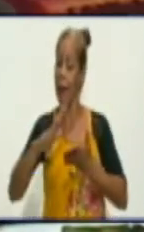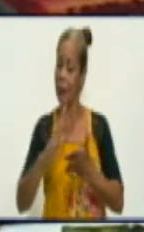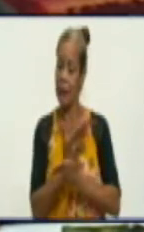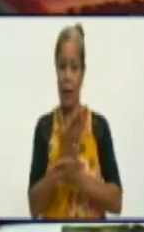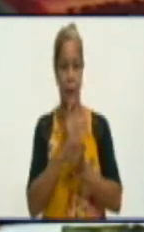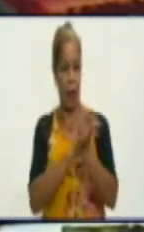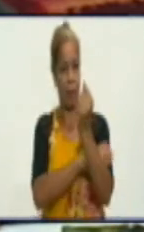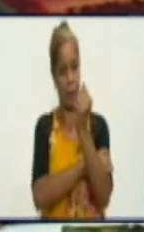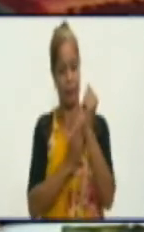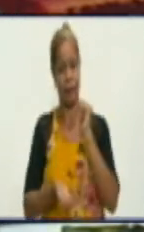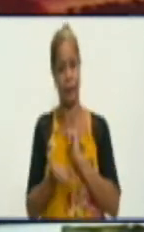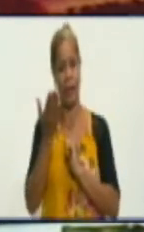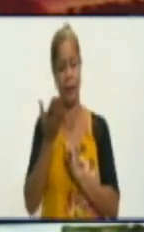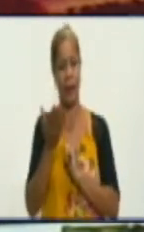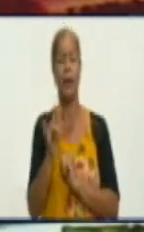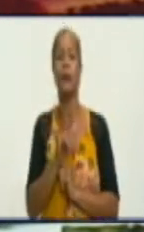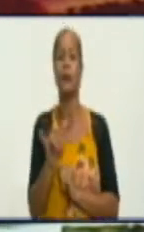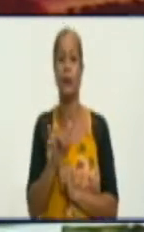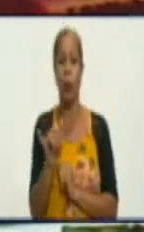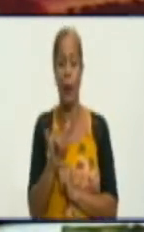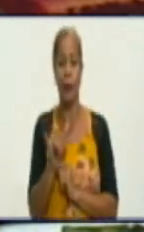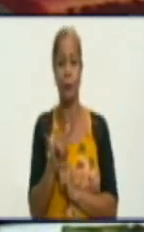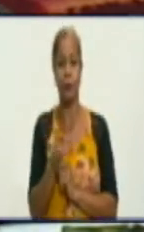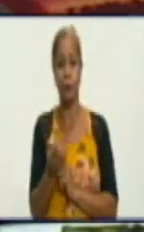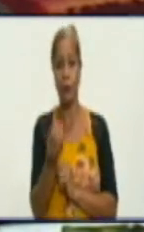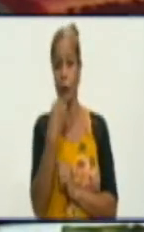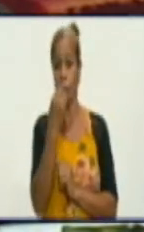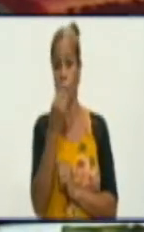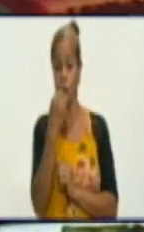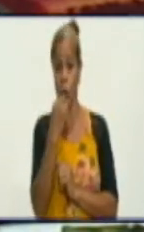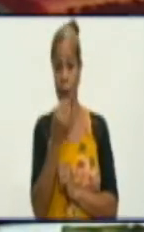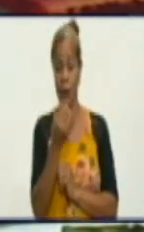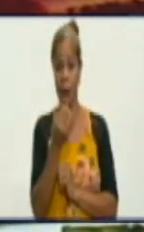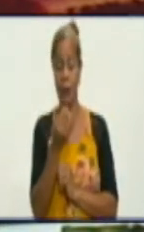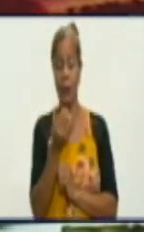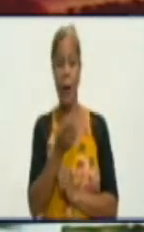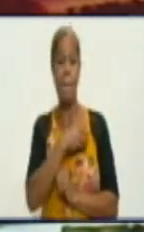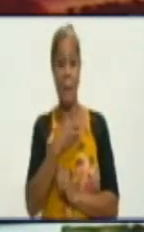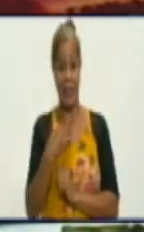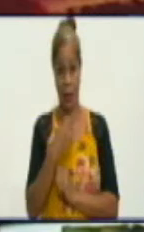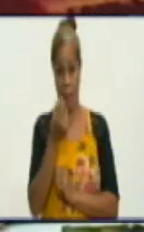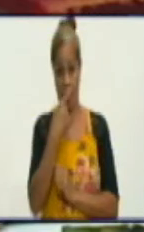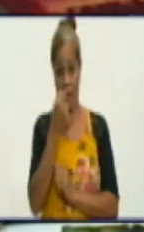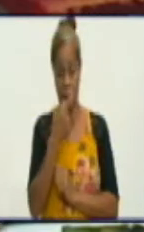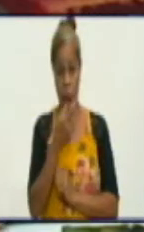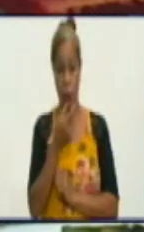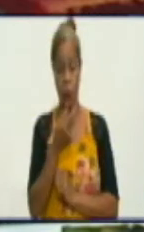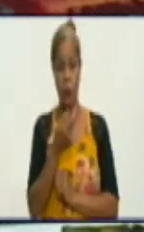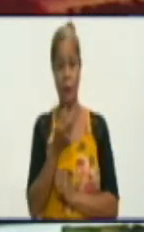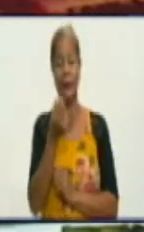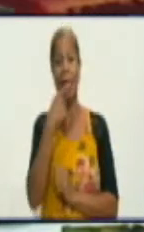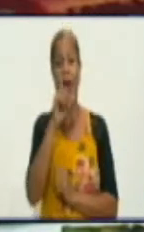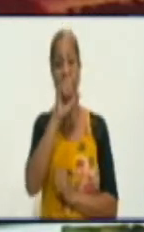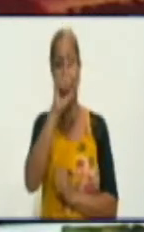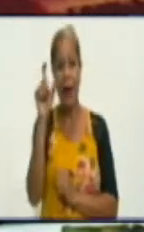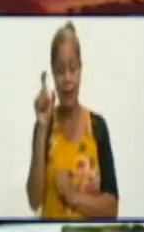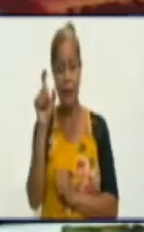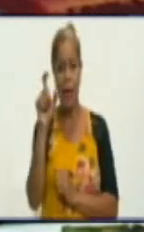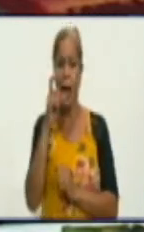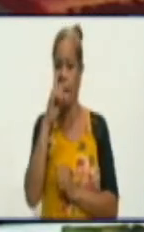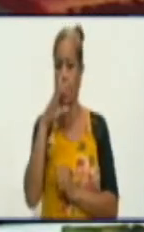hipertensión arterial. También consumir medicamentos naturales de la farmacia natural, que eso también le